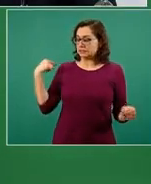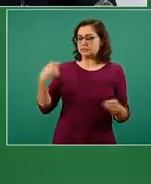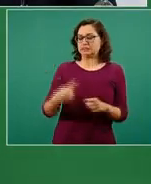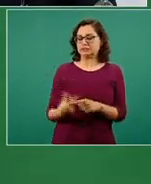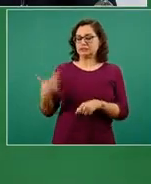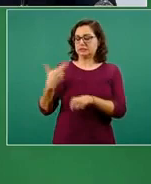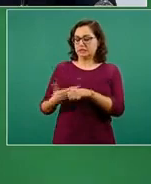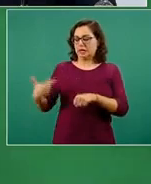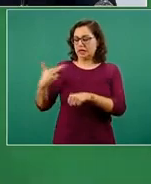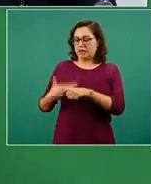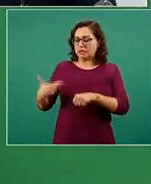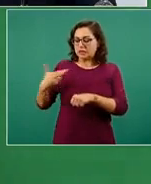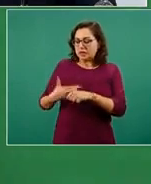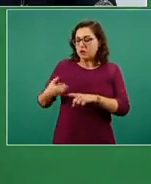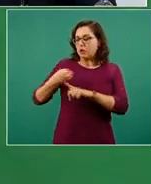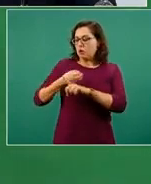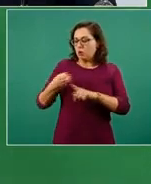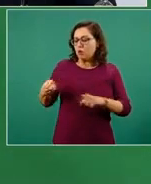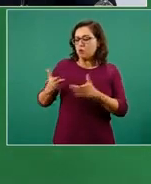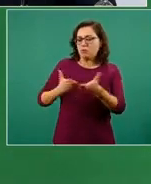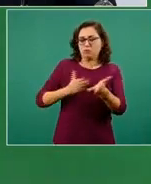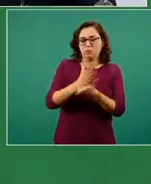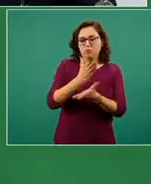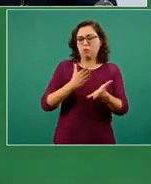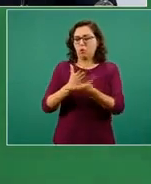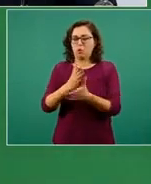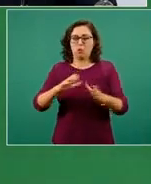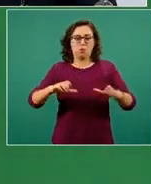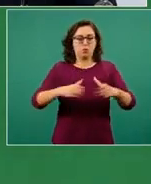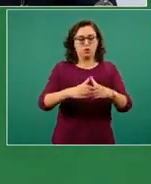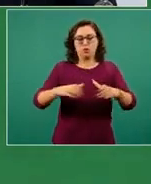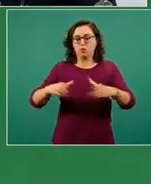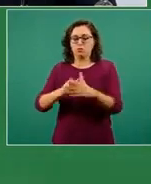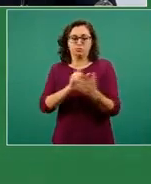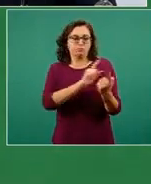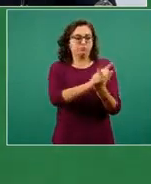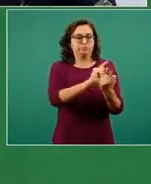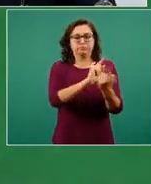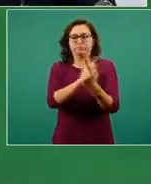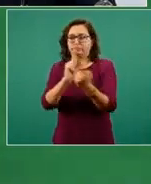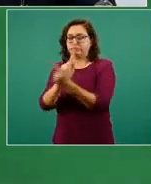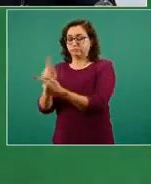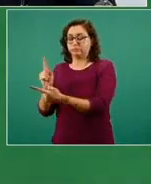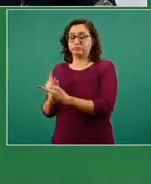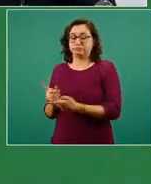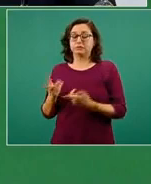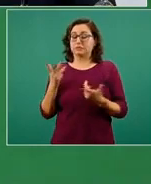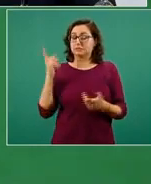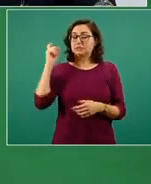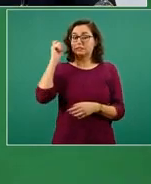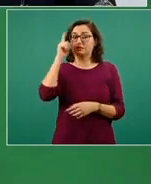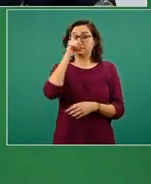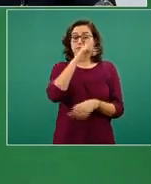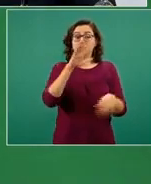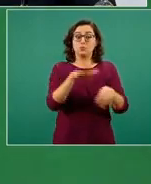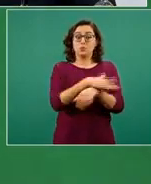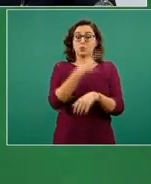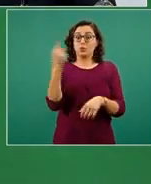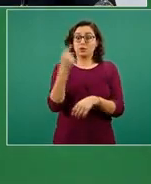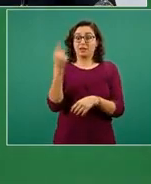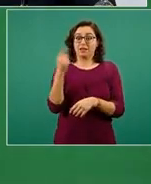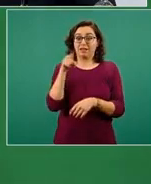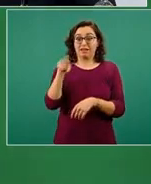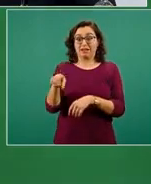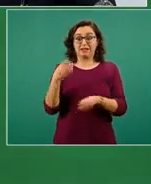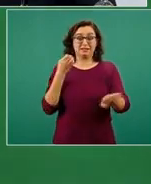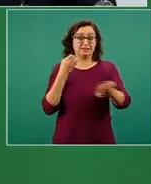la serie de intervenciones comunitarias en un marco de tener la entidad con la mayor población en México,